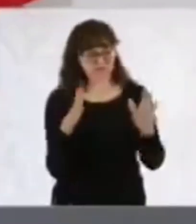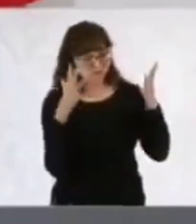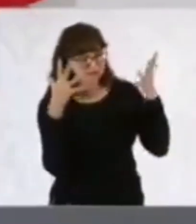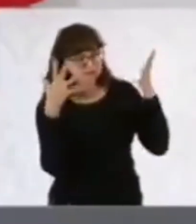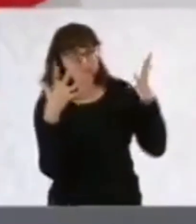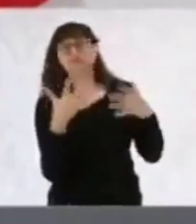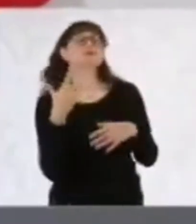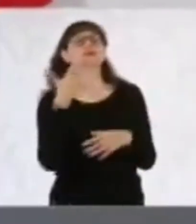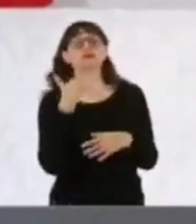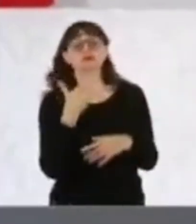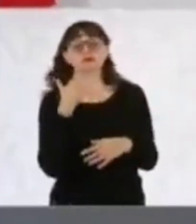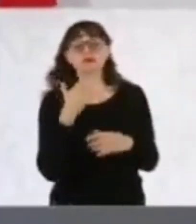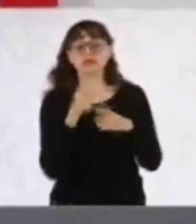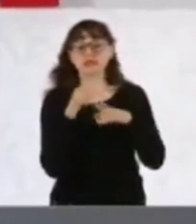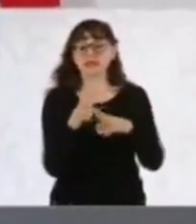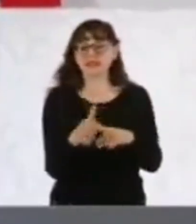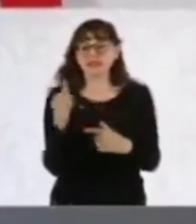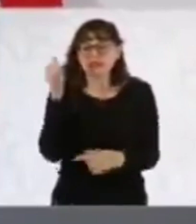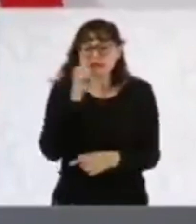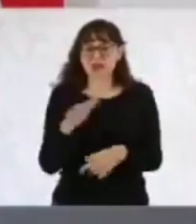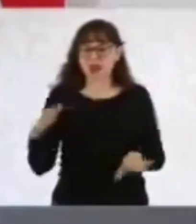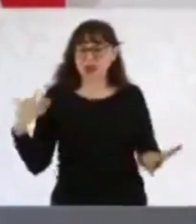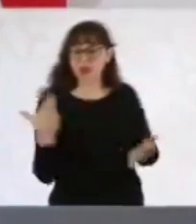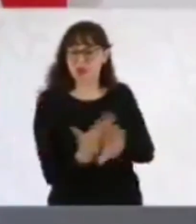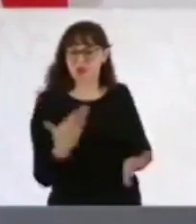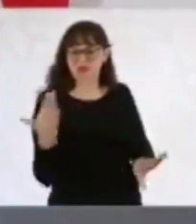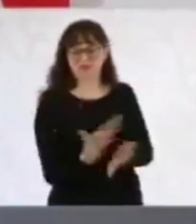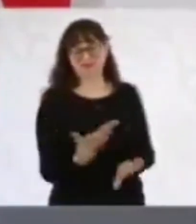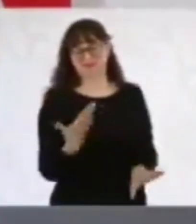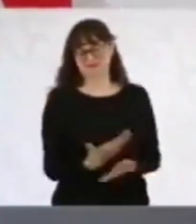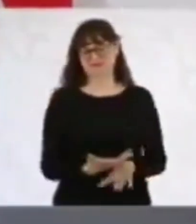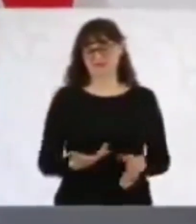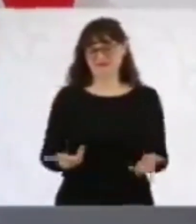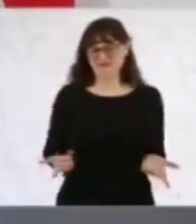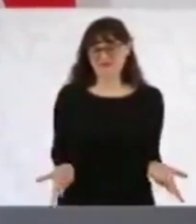mundo contra el deportista, el atleta,